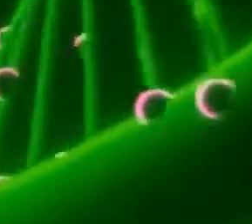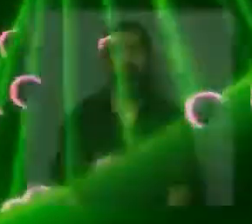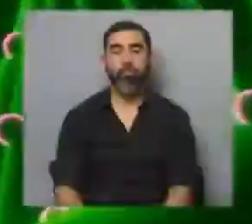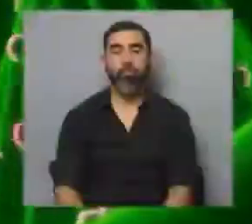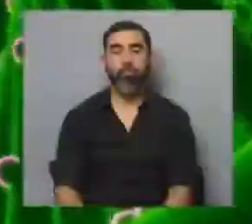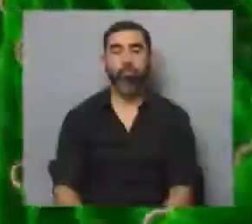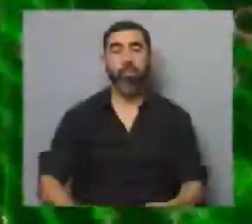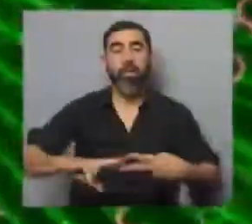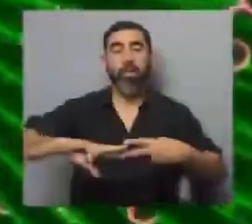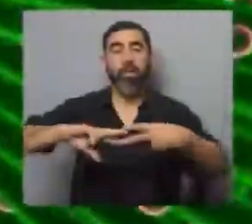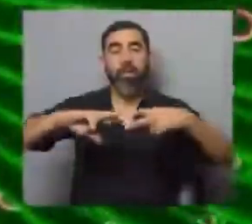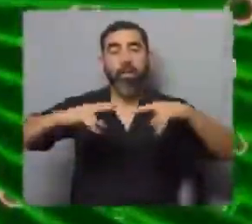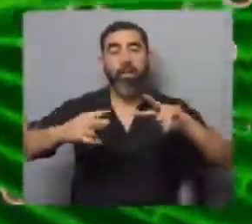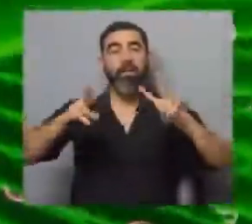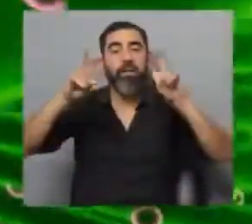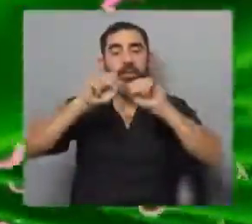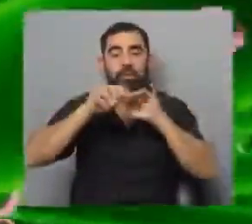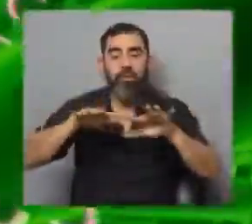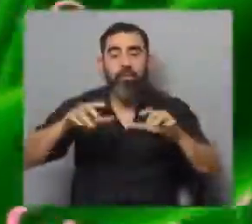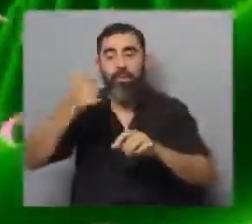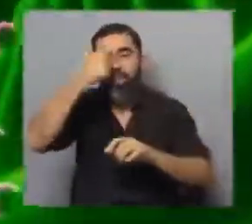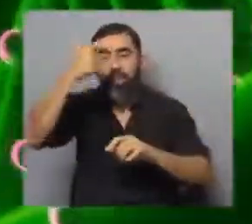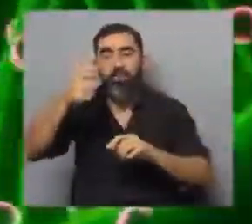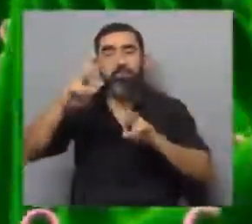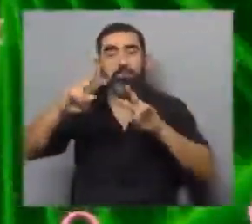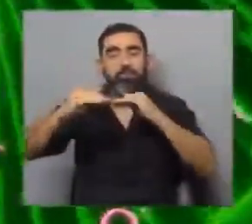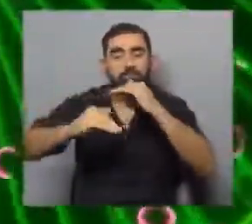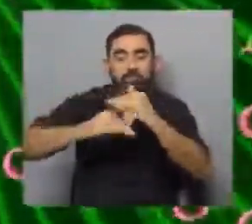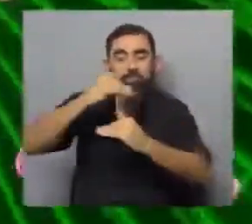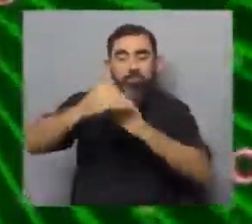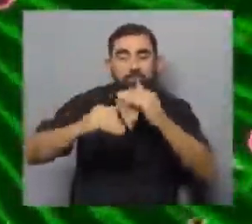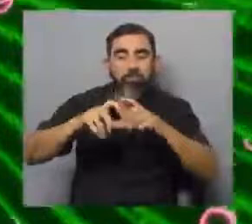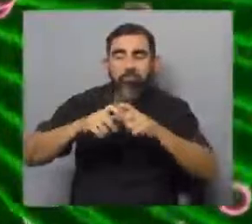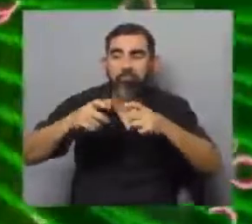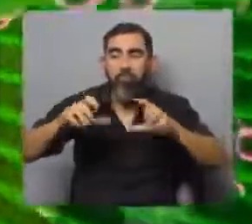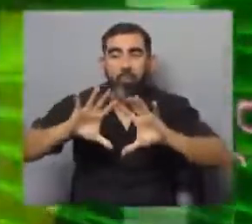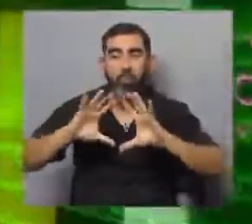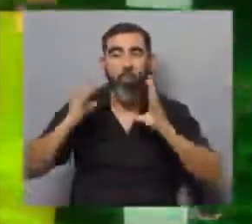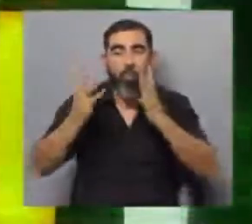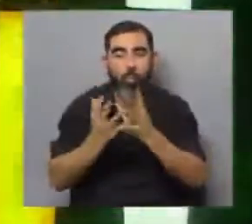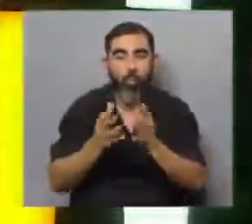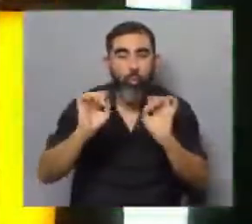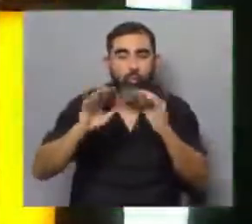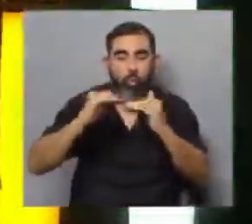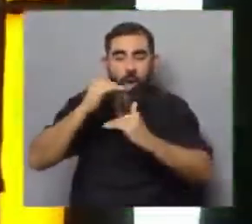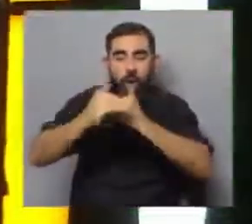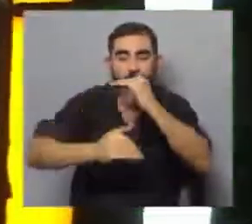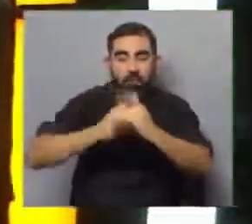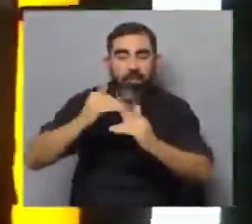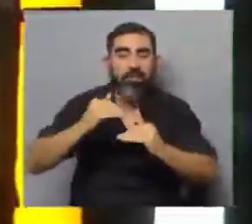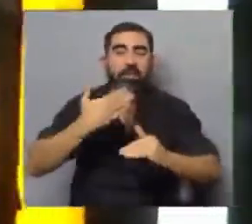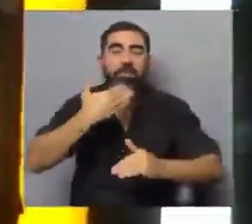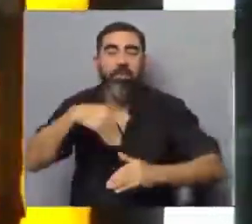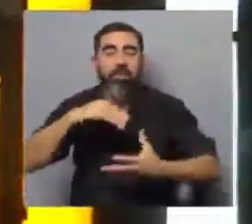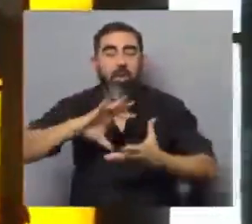La genética, rama de la ciencia que atraviesa un desarrollo explosivo en todo el mundo, no solamente avanza en la interpretación